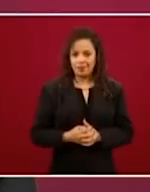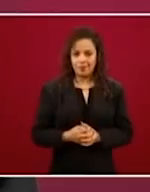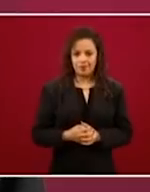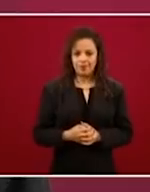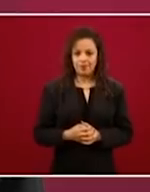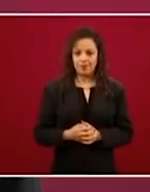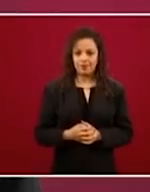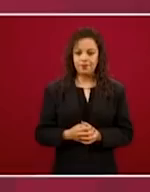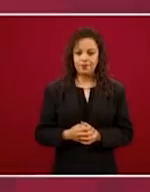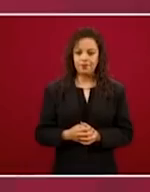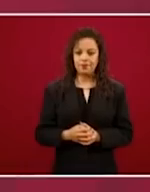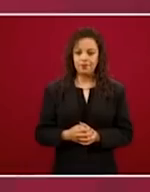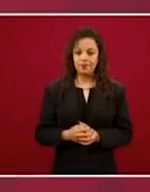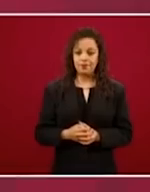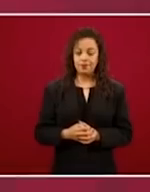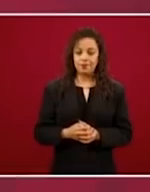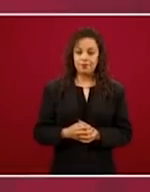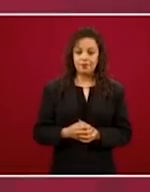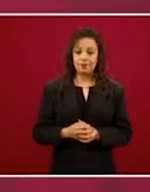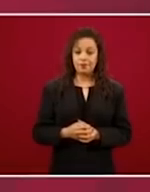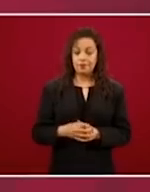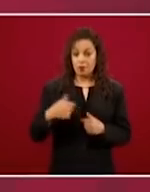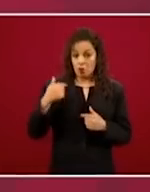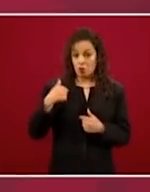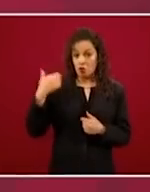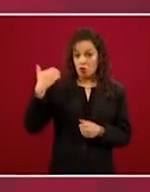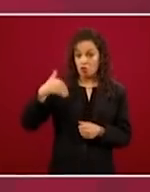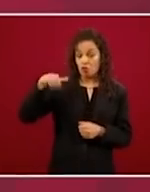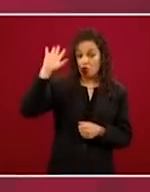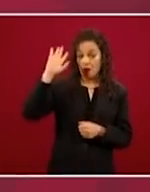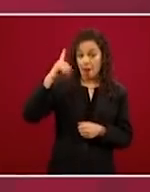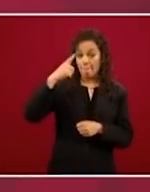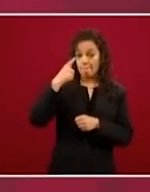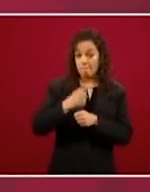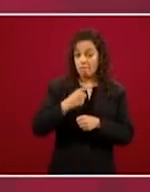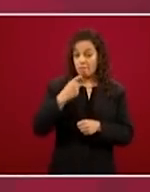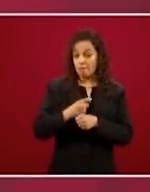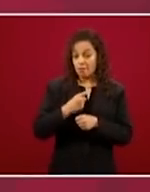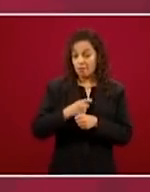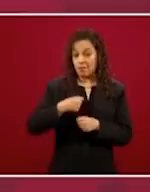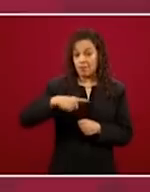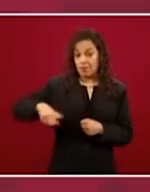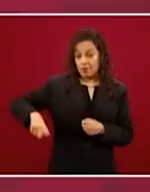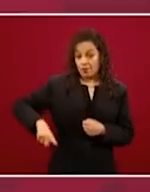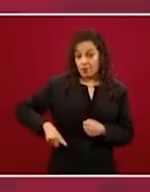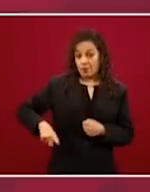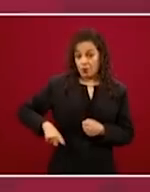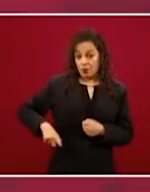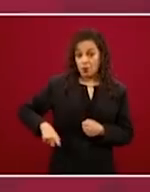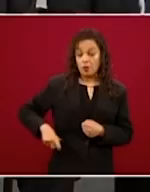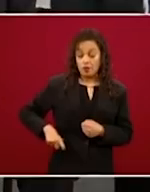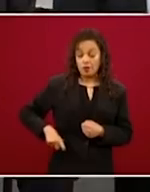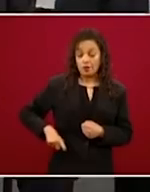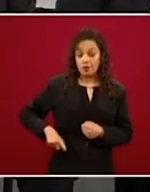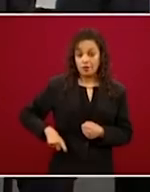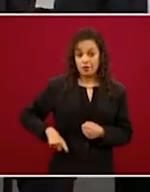fui el primer gobernante bien